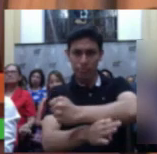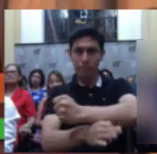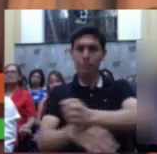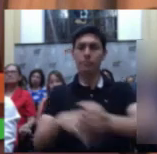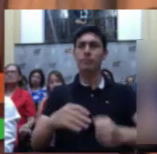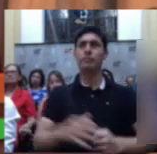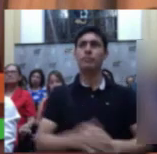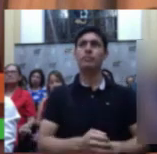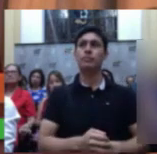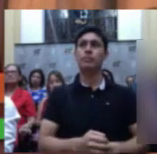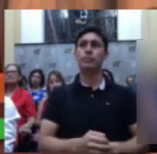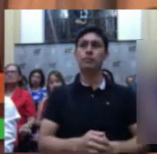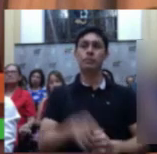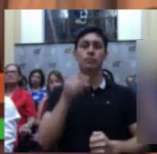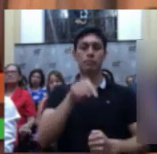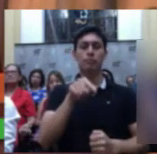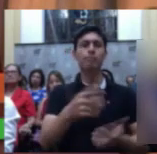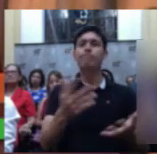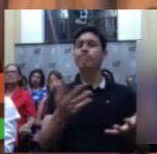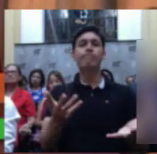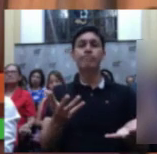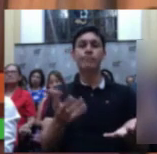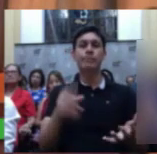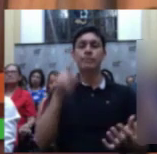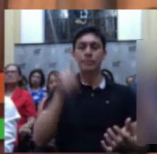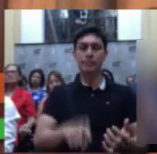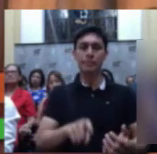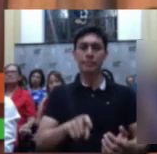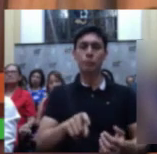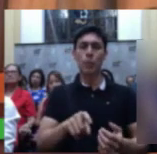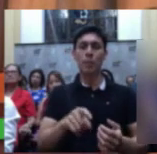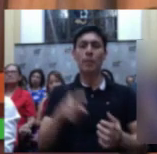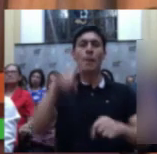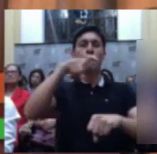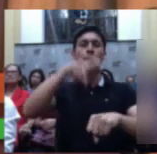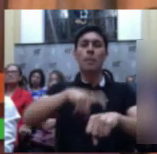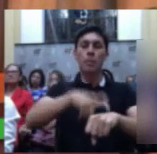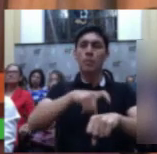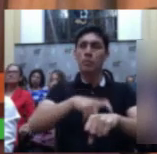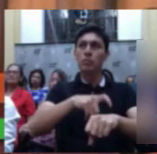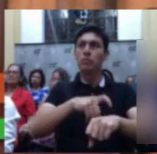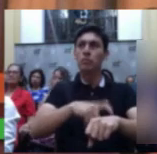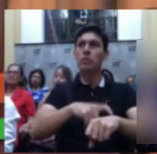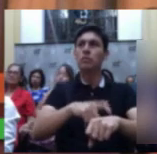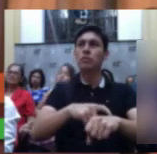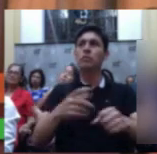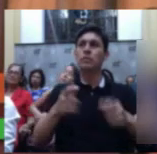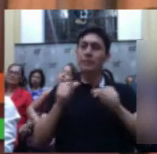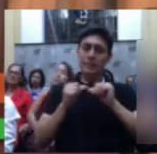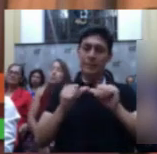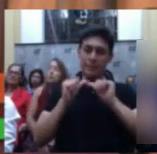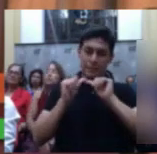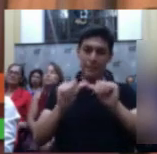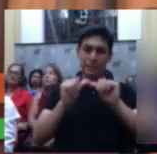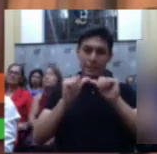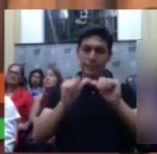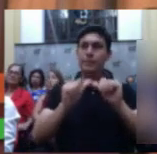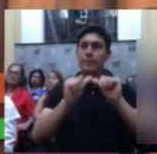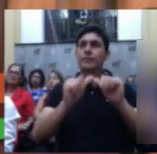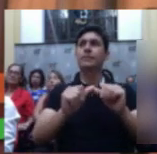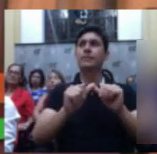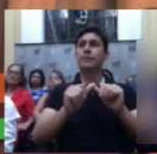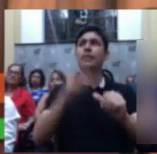supranacional, lo cual requiere ser reafirmado en momentos en los que otra vez, por razones